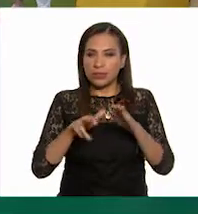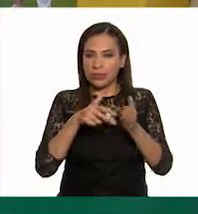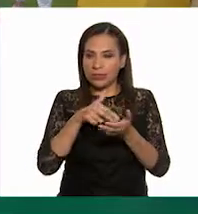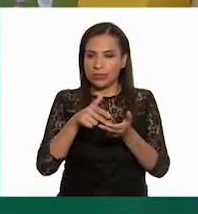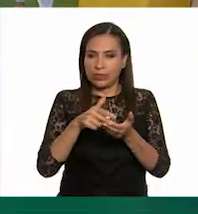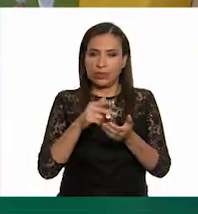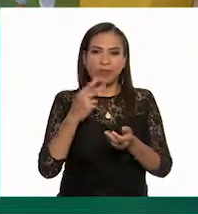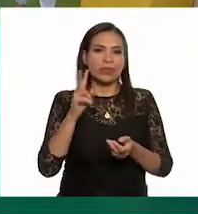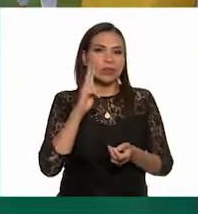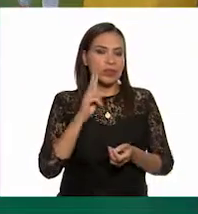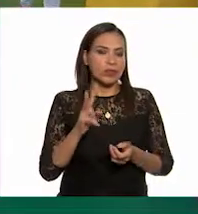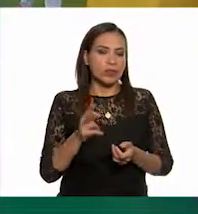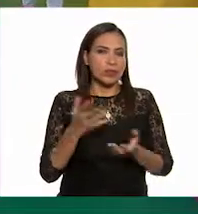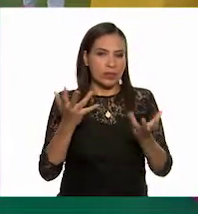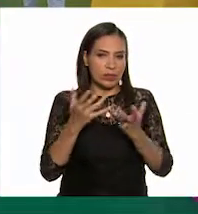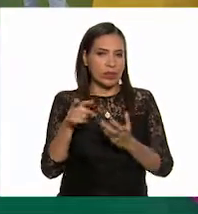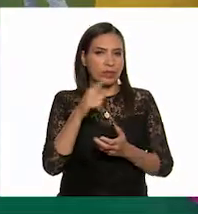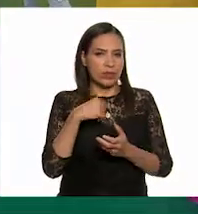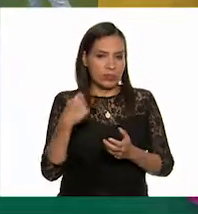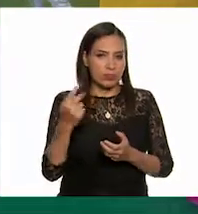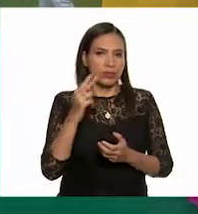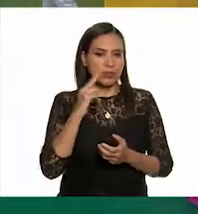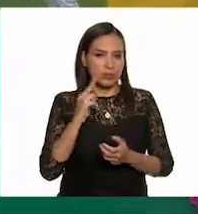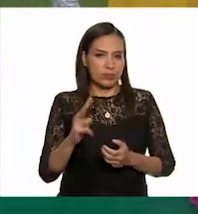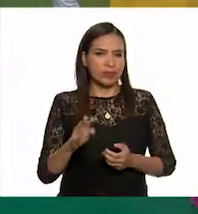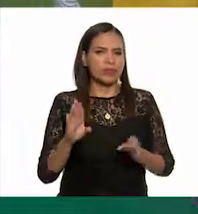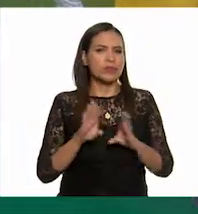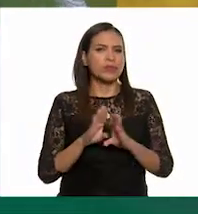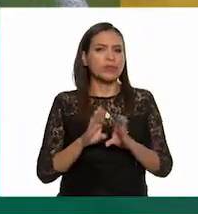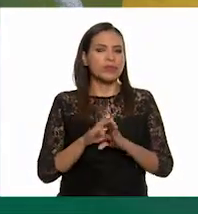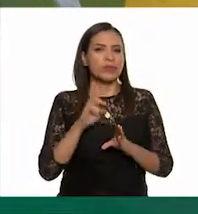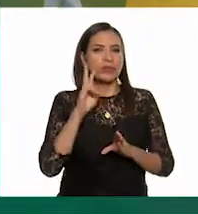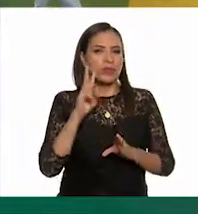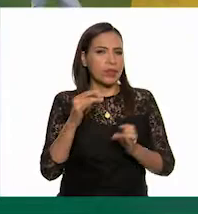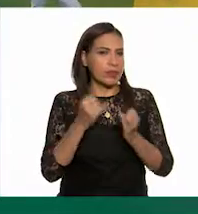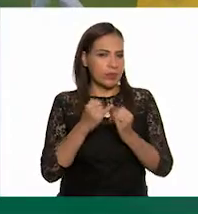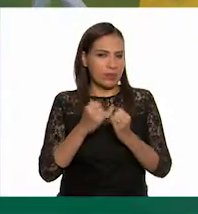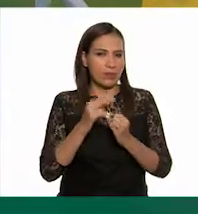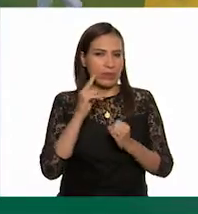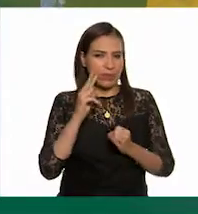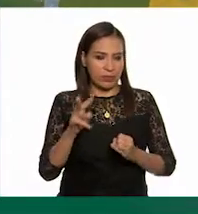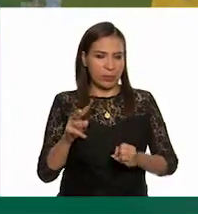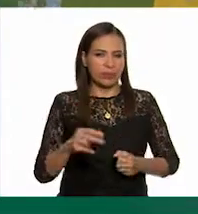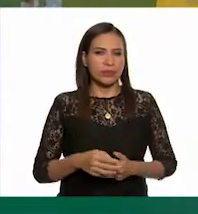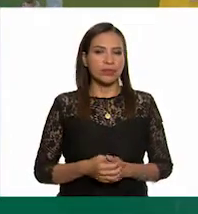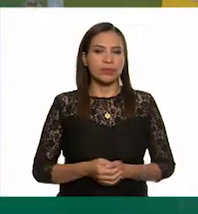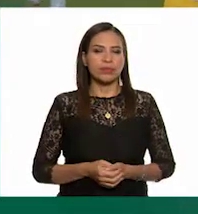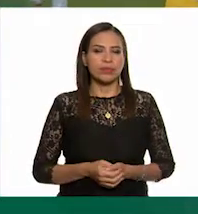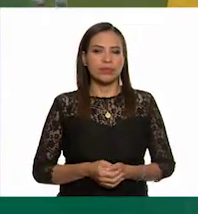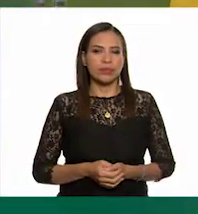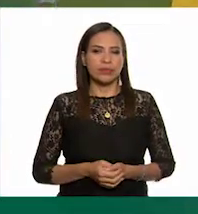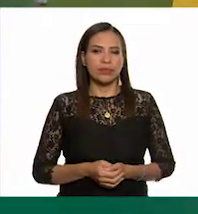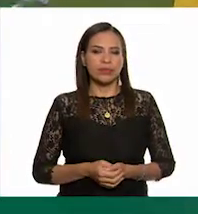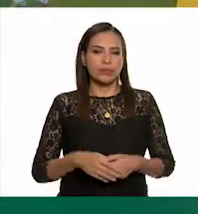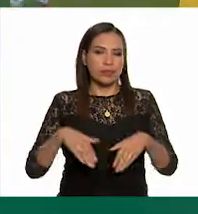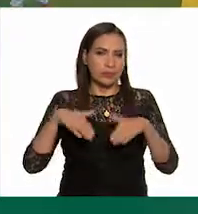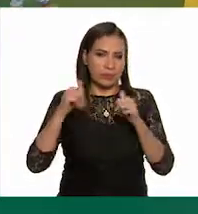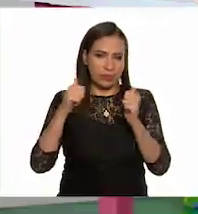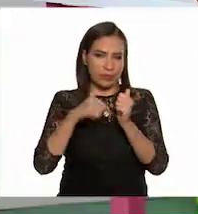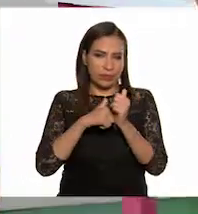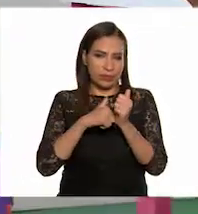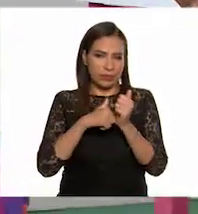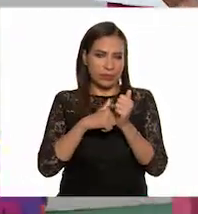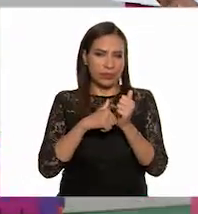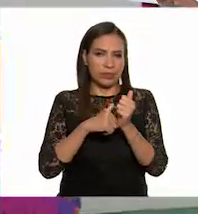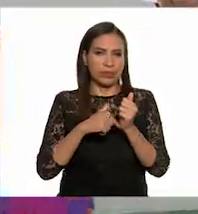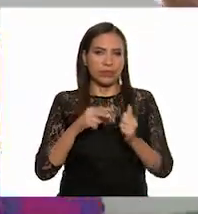costumbre. A ver, háganlo con nosotros. A ver, ¿cómo? Traten el estado de ánimo de Tenoch era el mismo. Esconderse y ir